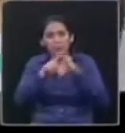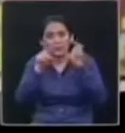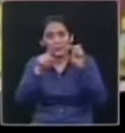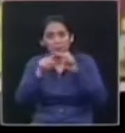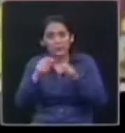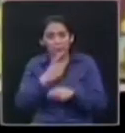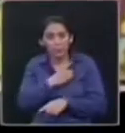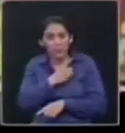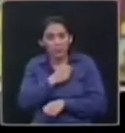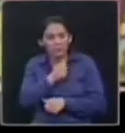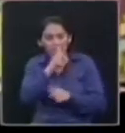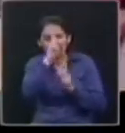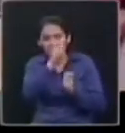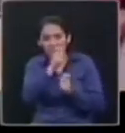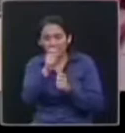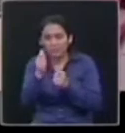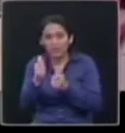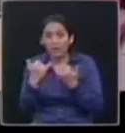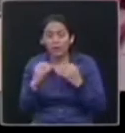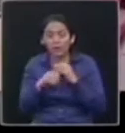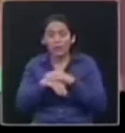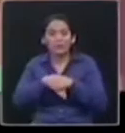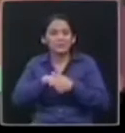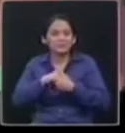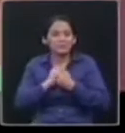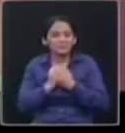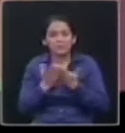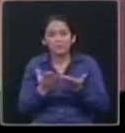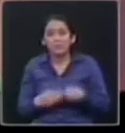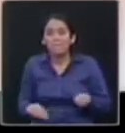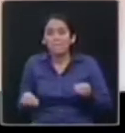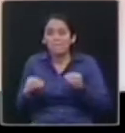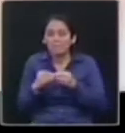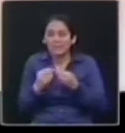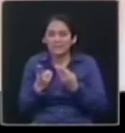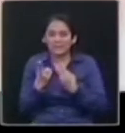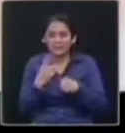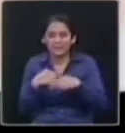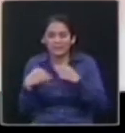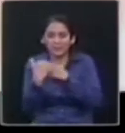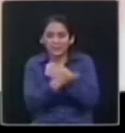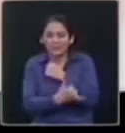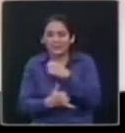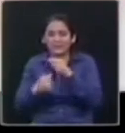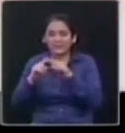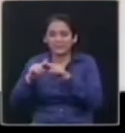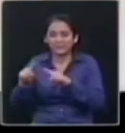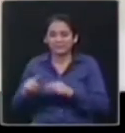ofrece la oportunidad de acceder a nuevos mercados y a convertirse en nuevos exportadores.